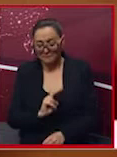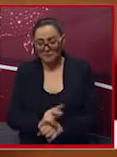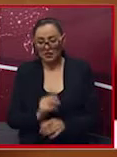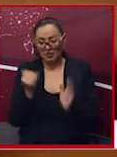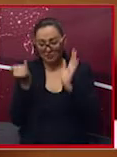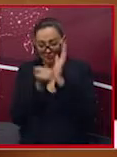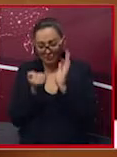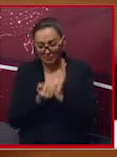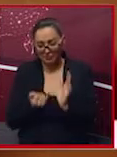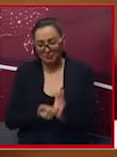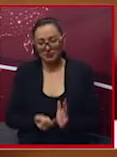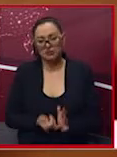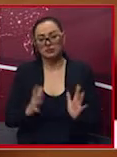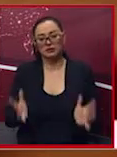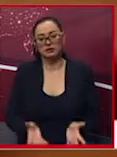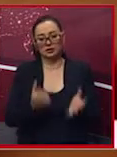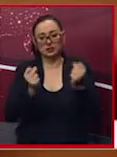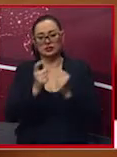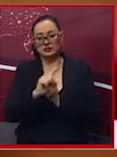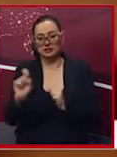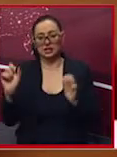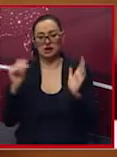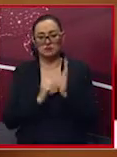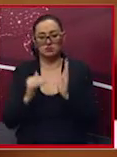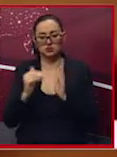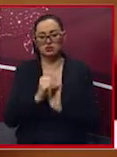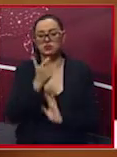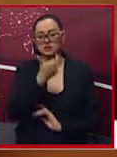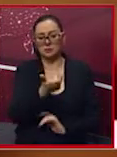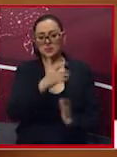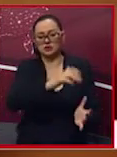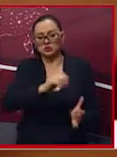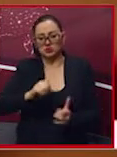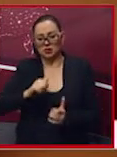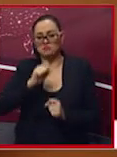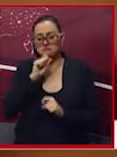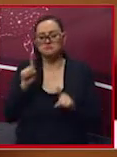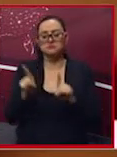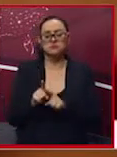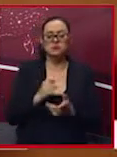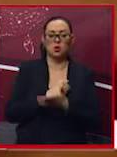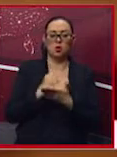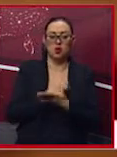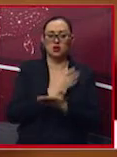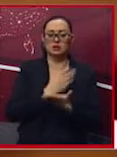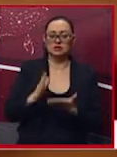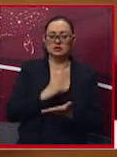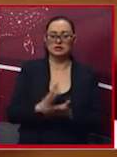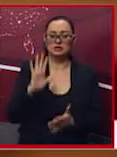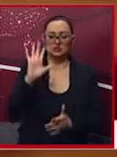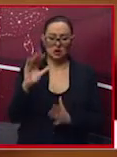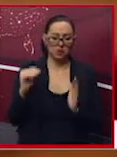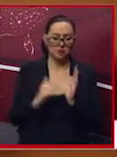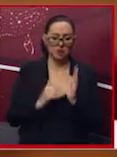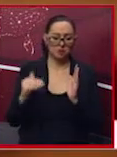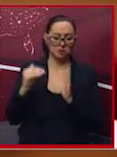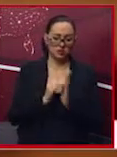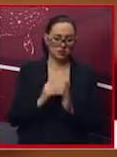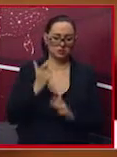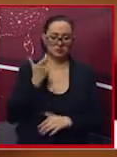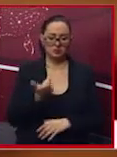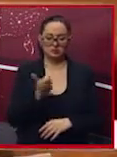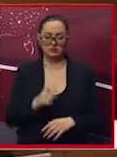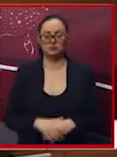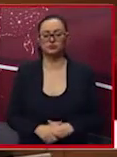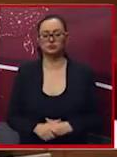que ha permitido recuperar 100 millones de pesos, así como determinar créditos fiscales por 5,000 millones de